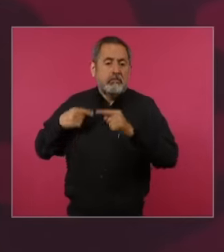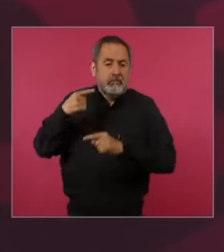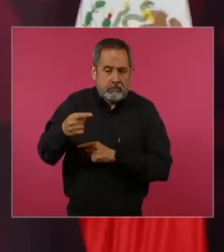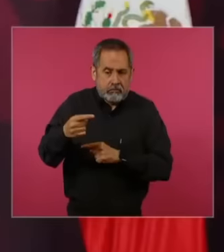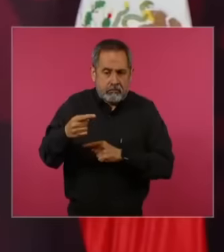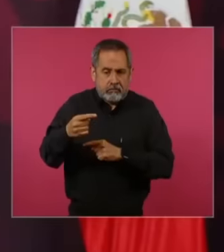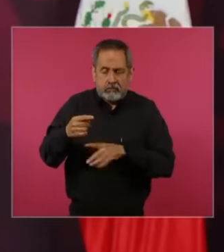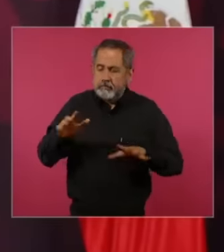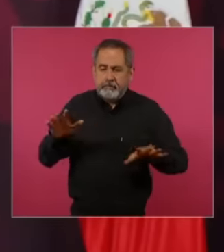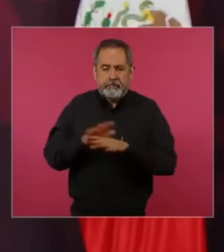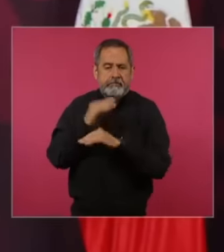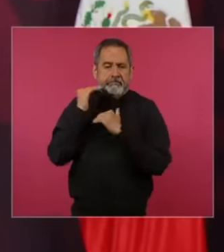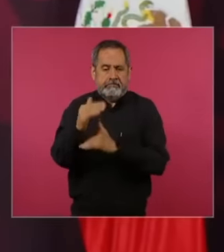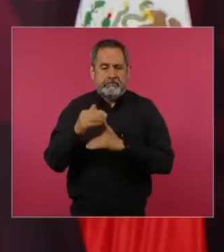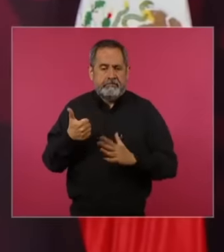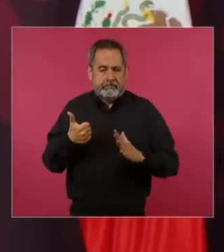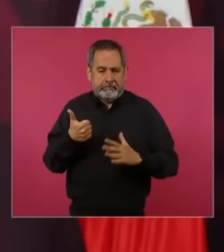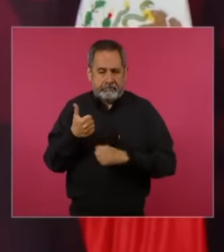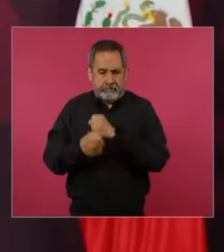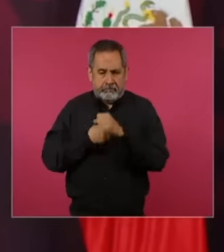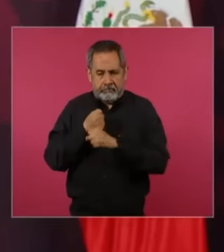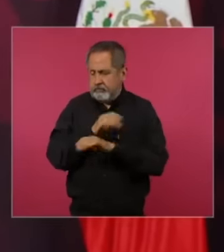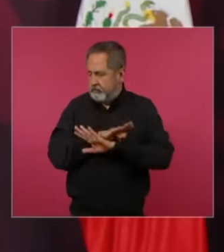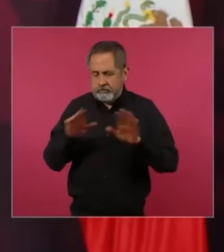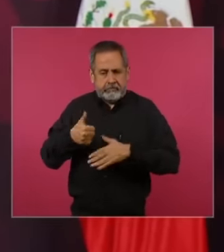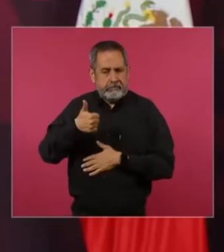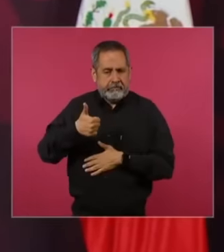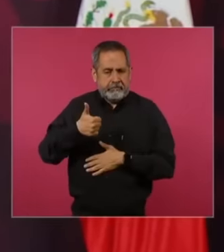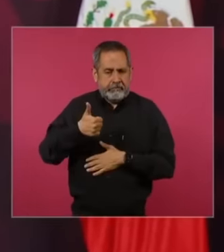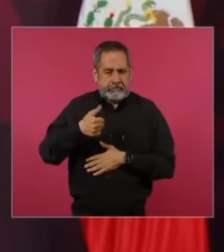6 sin reelección.